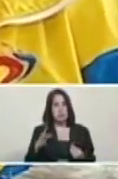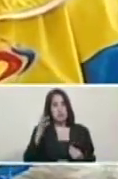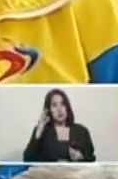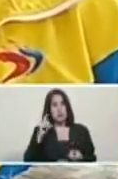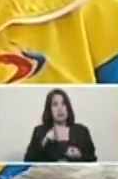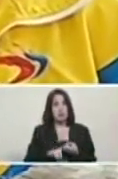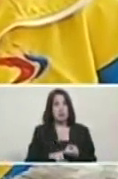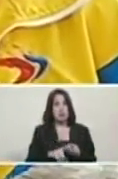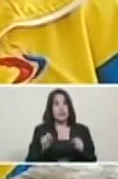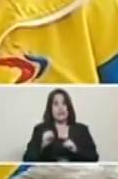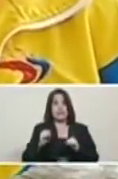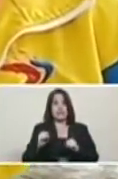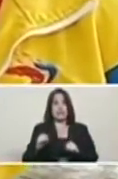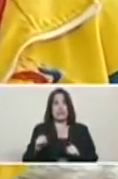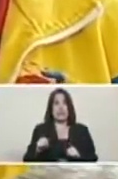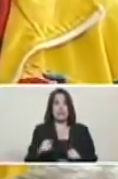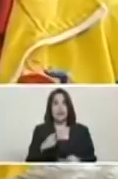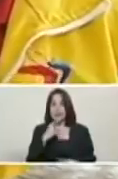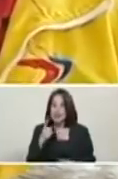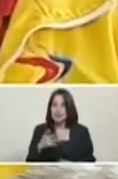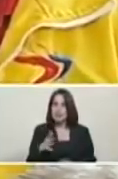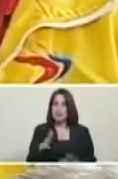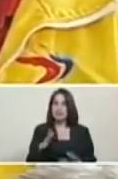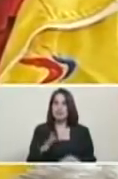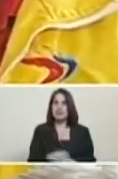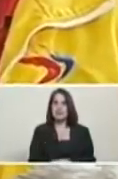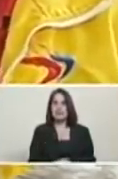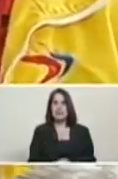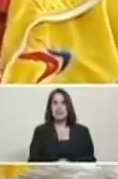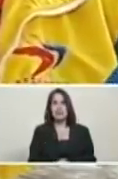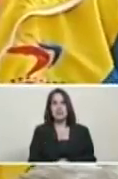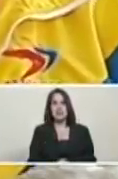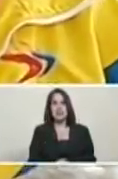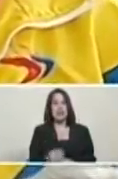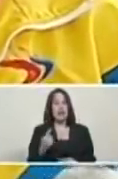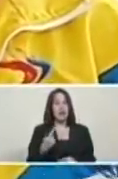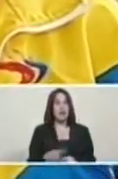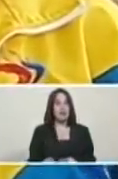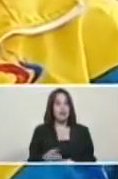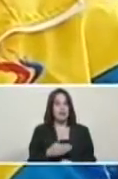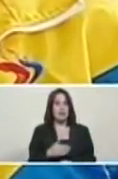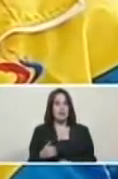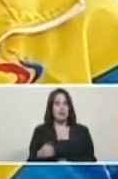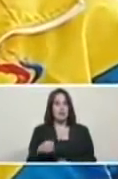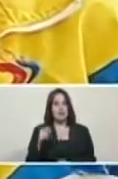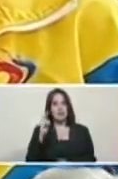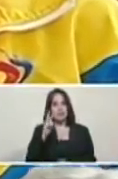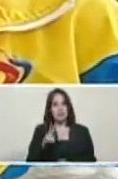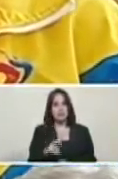cosa, Nicolás, pero mira, yo quiero en esa anécdota